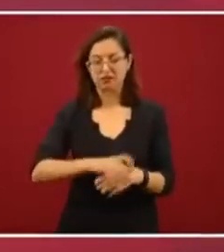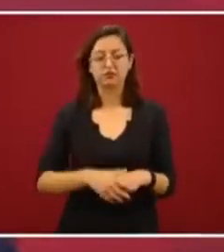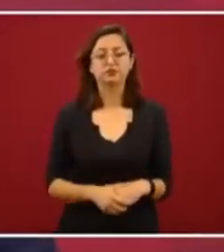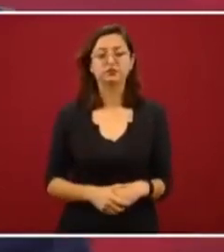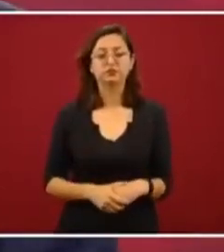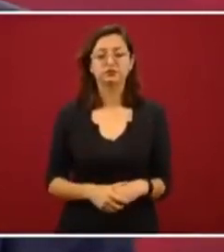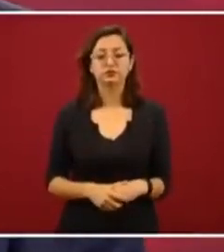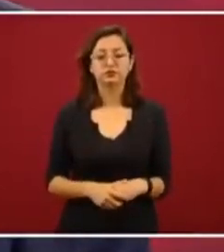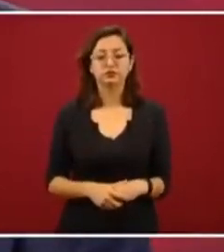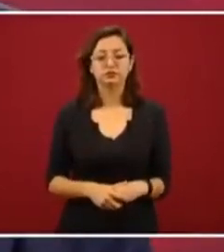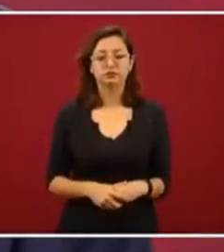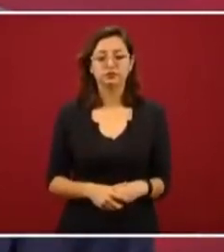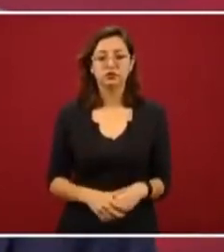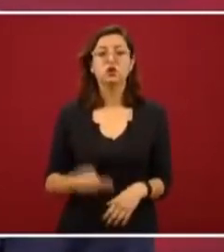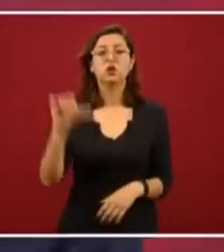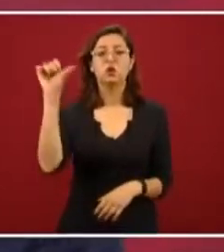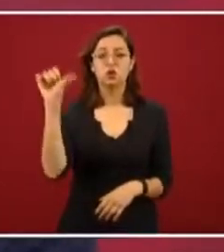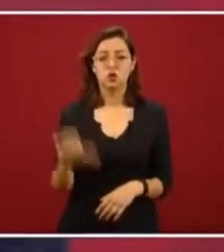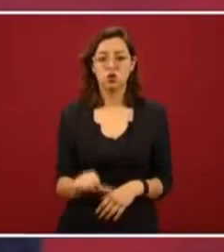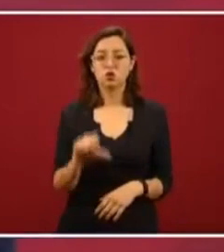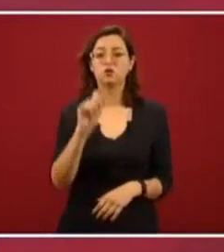hoy también